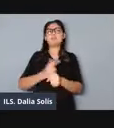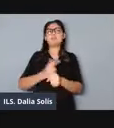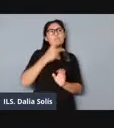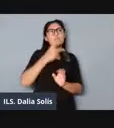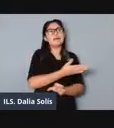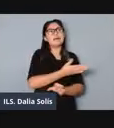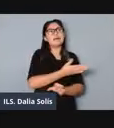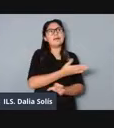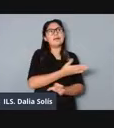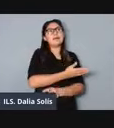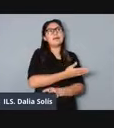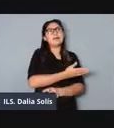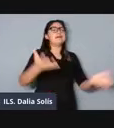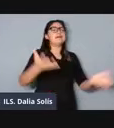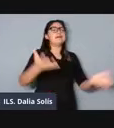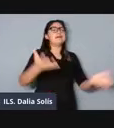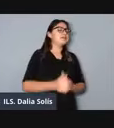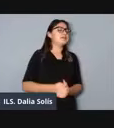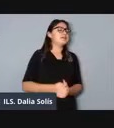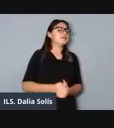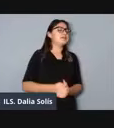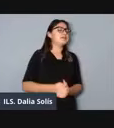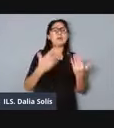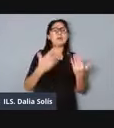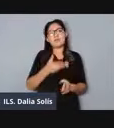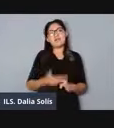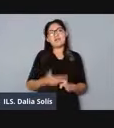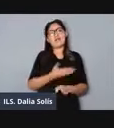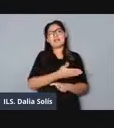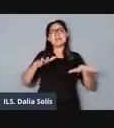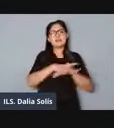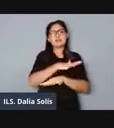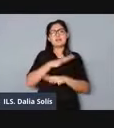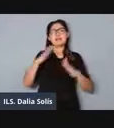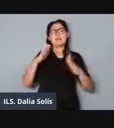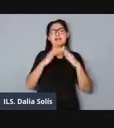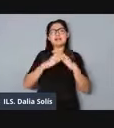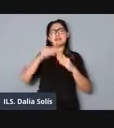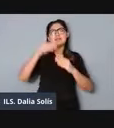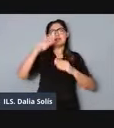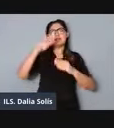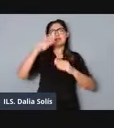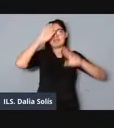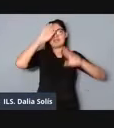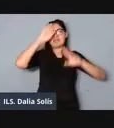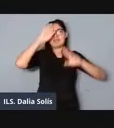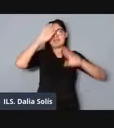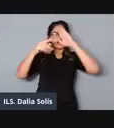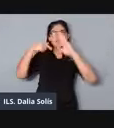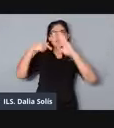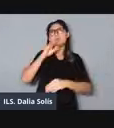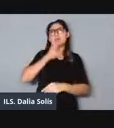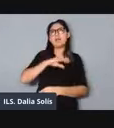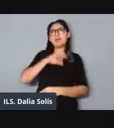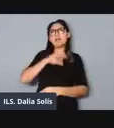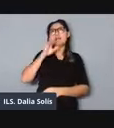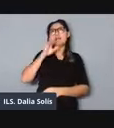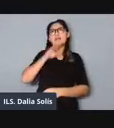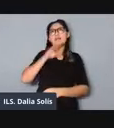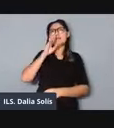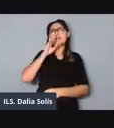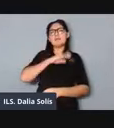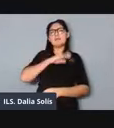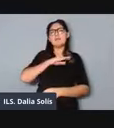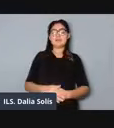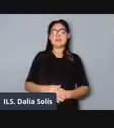cambiaste de casa, etcétera, etcétera, etcétera. Entonces, estas culpas constantemente te están recriminando, lo